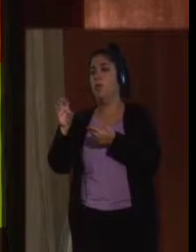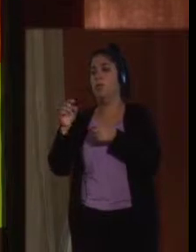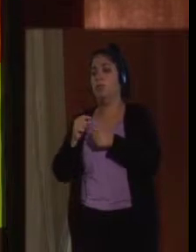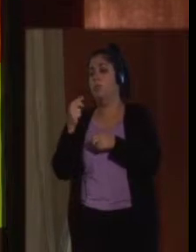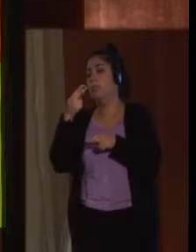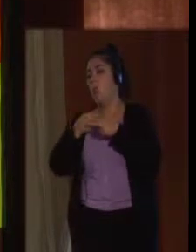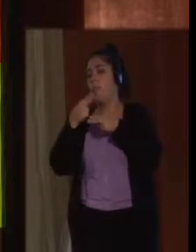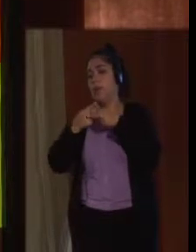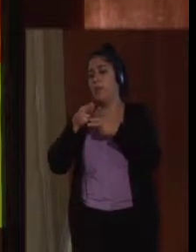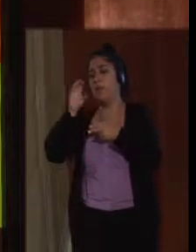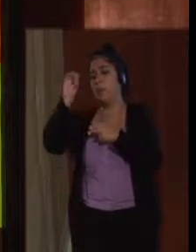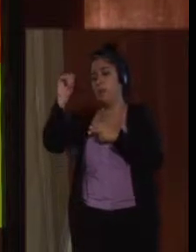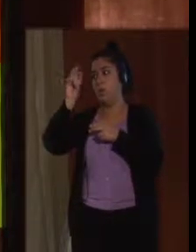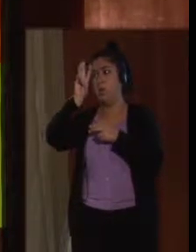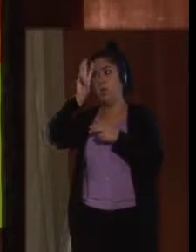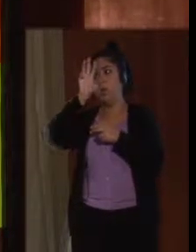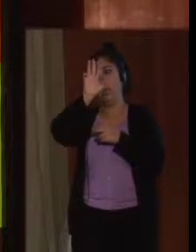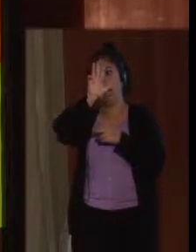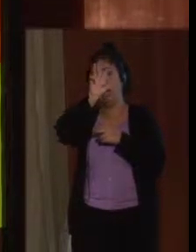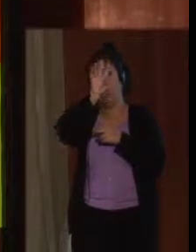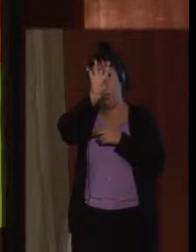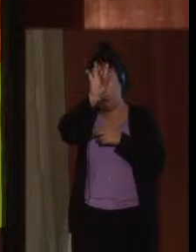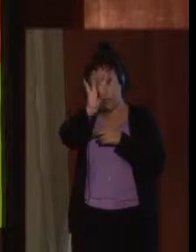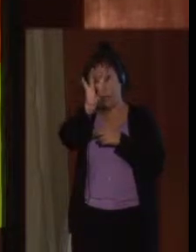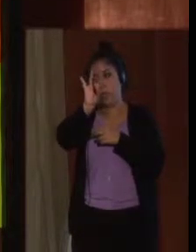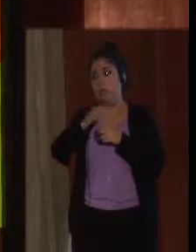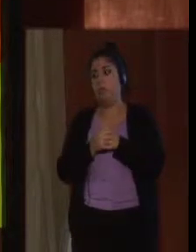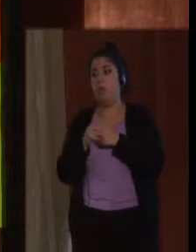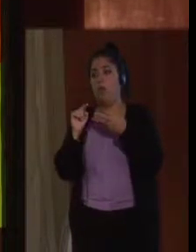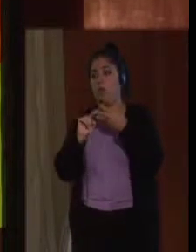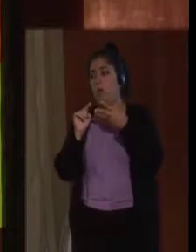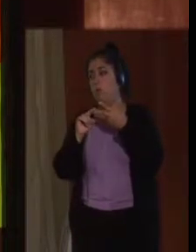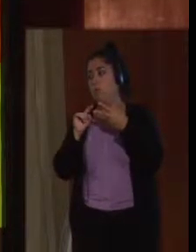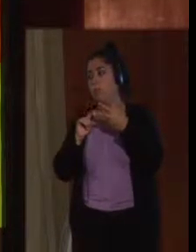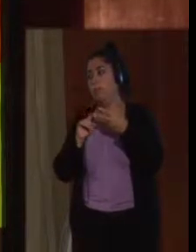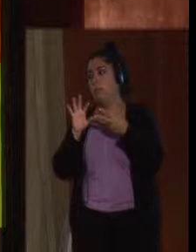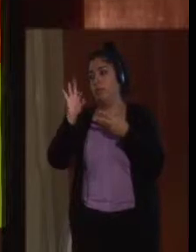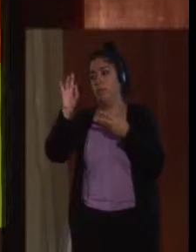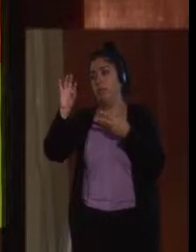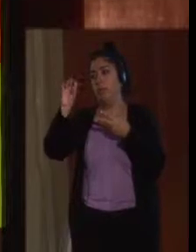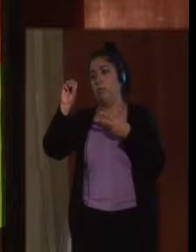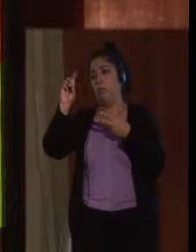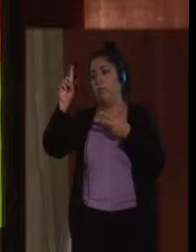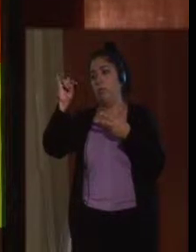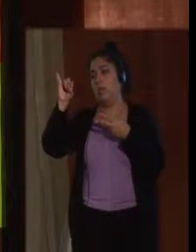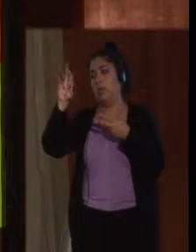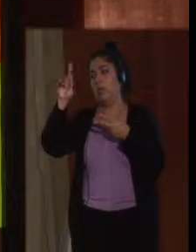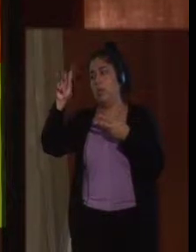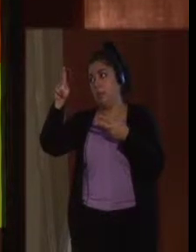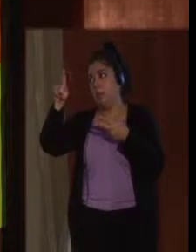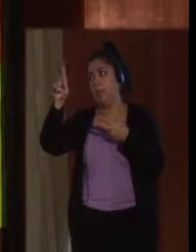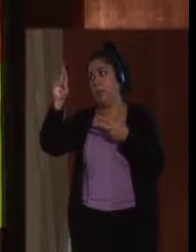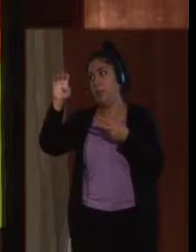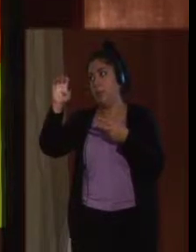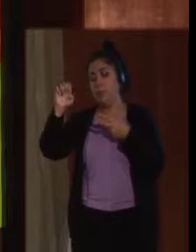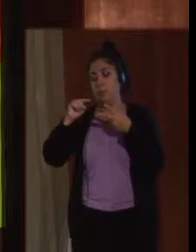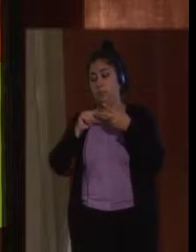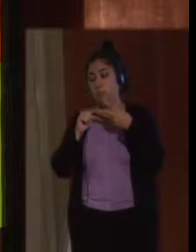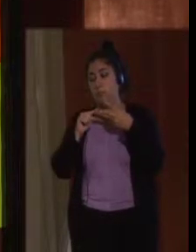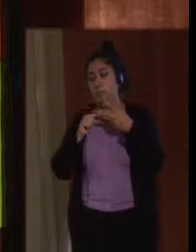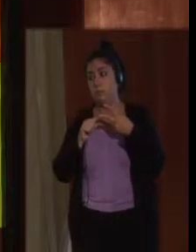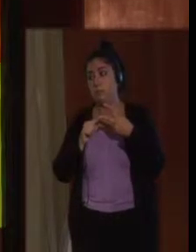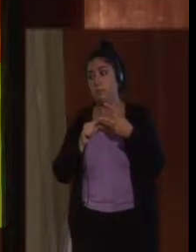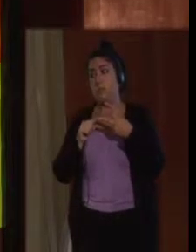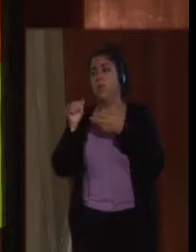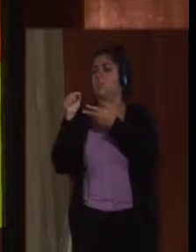considera proyectos exclusivamente para reducir el riesgo, ¿no?, proyectos con enfoque de gestión de riesgo, que nosotros le llamamos,